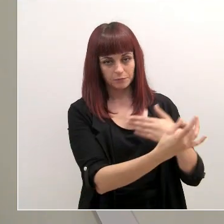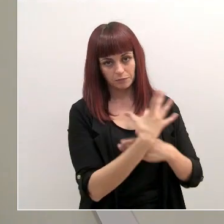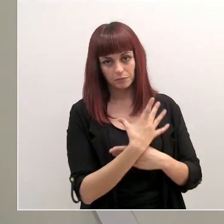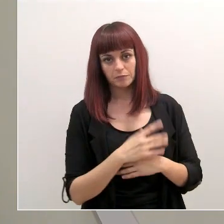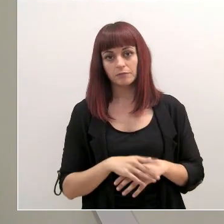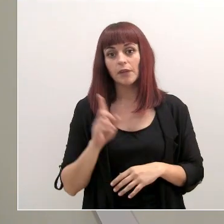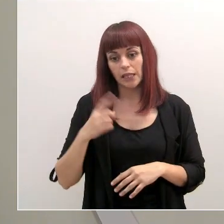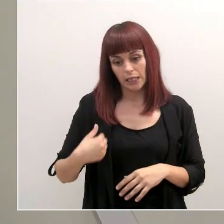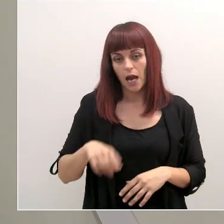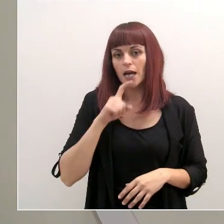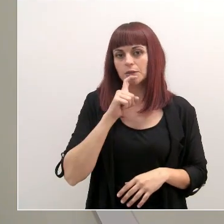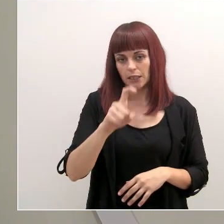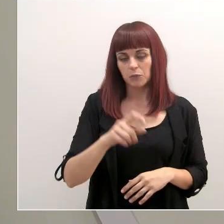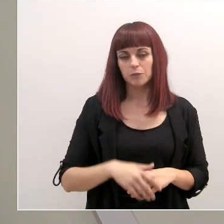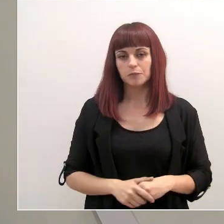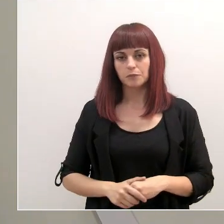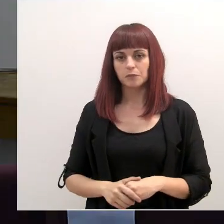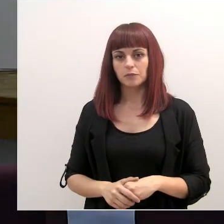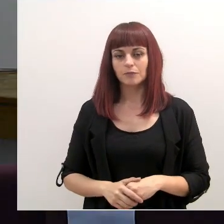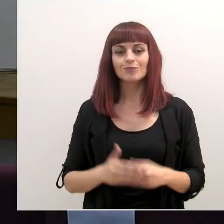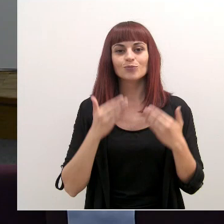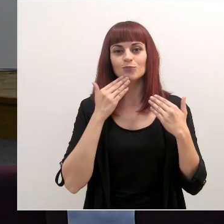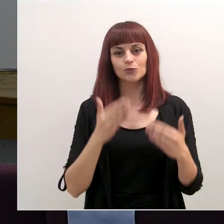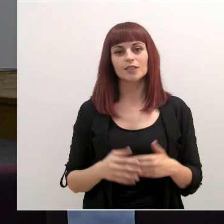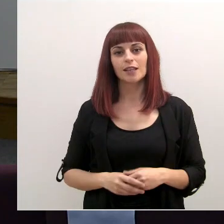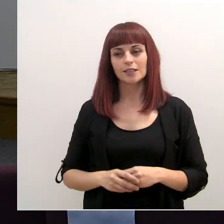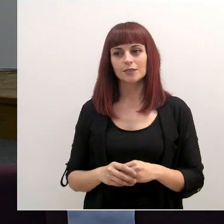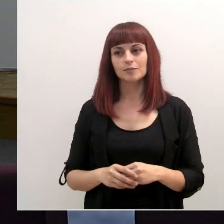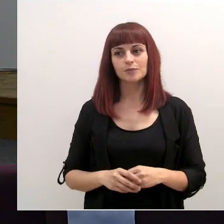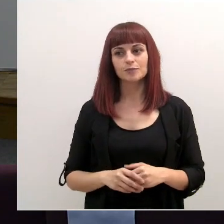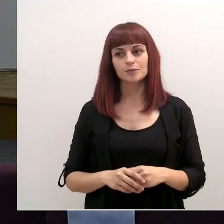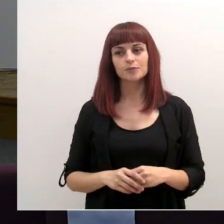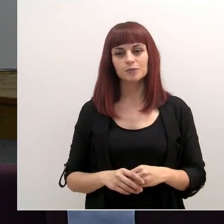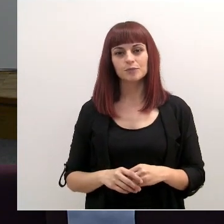les informaremos oportunamente. Muchas